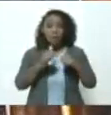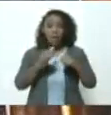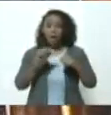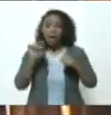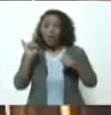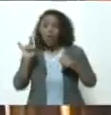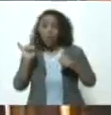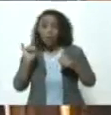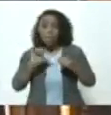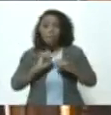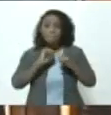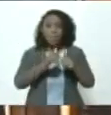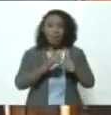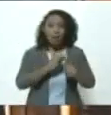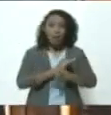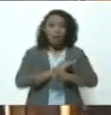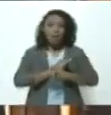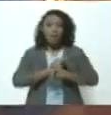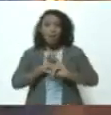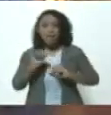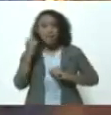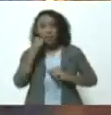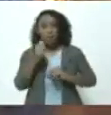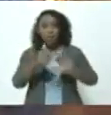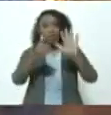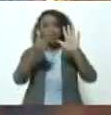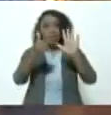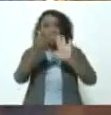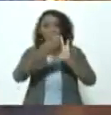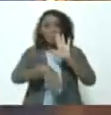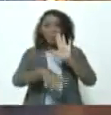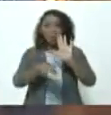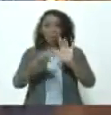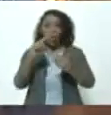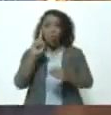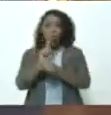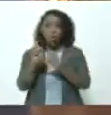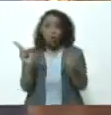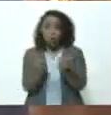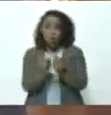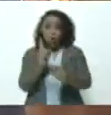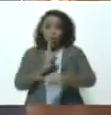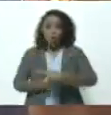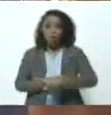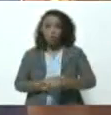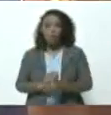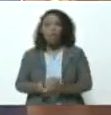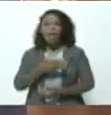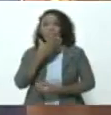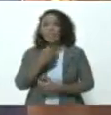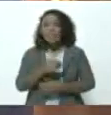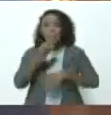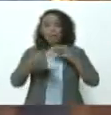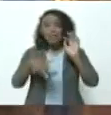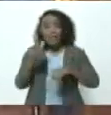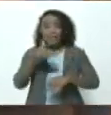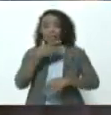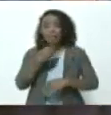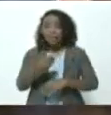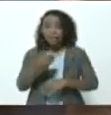lunes y que termina el sábado. Son 6 capítulos, ¿ok? En diciembre, a partir del 13 de